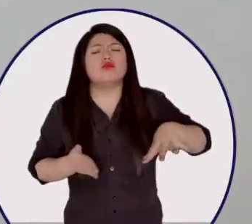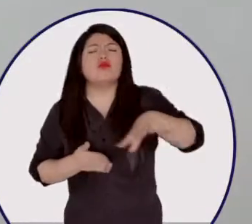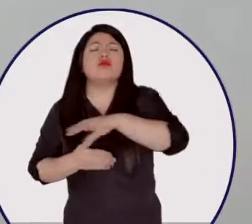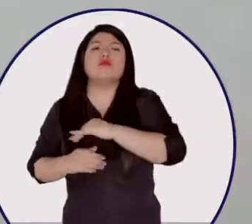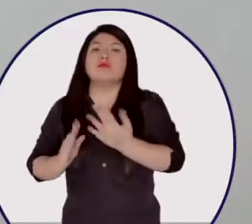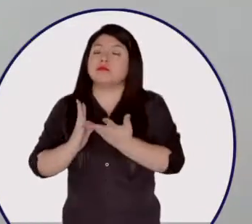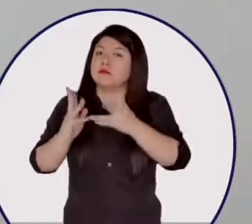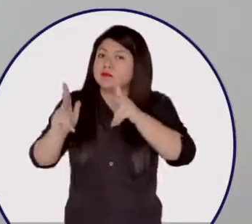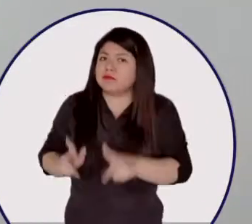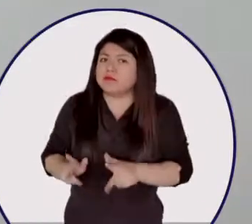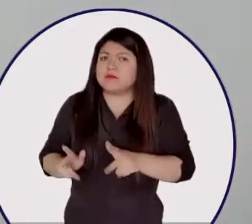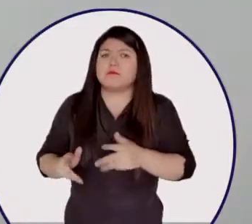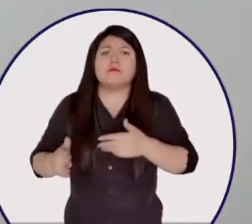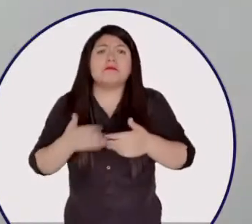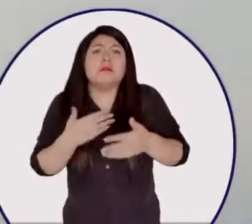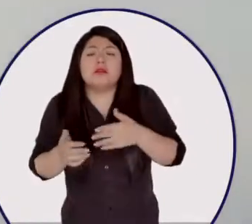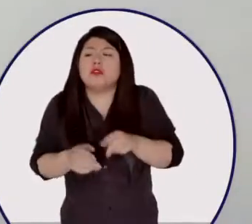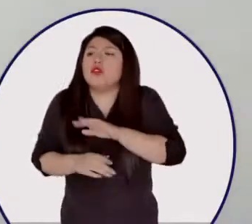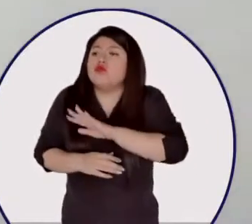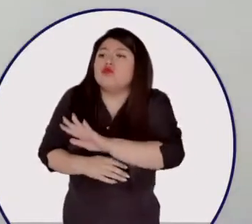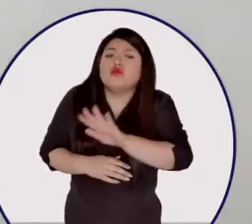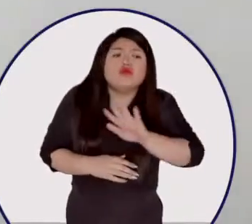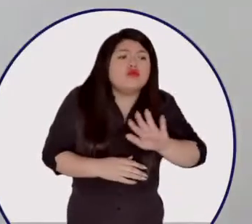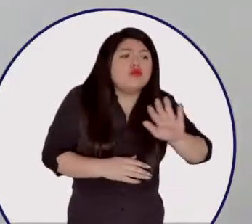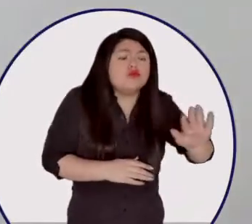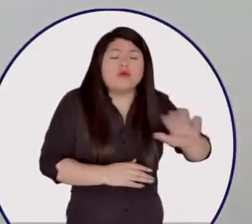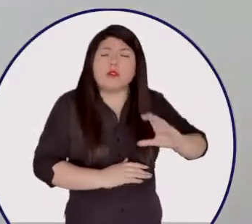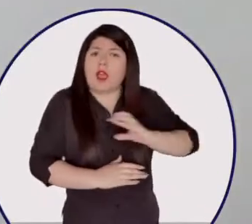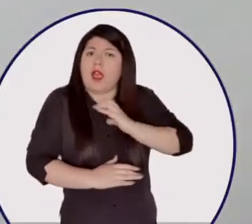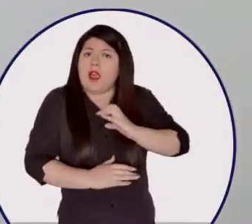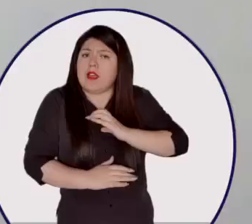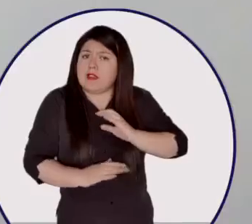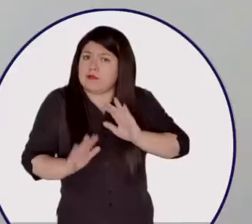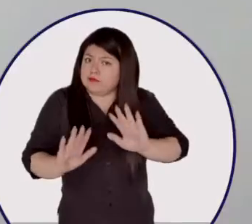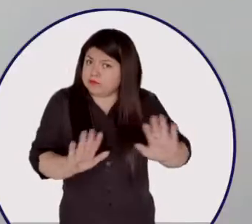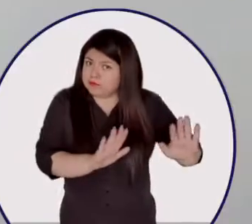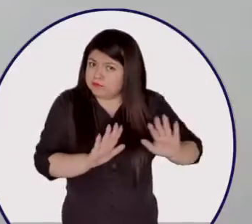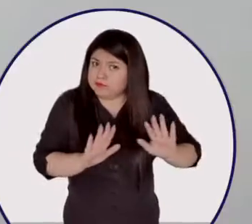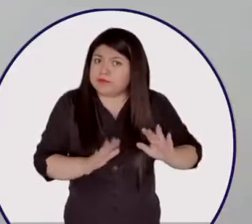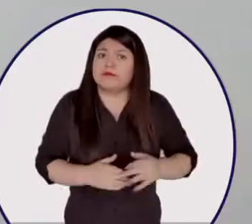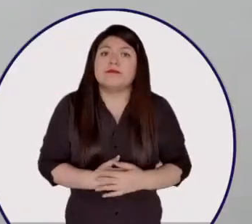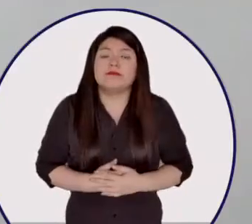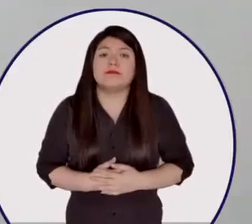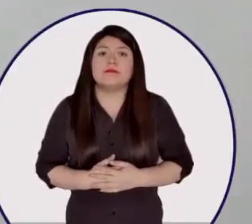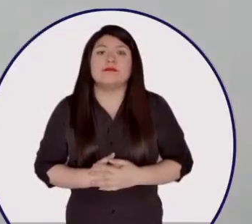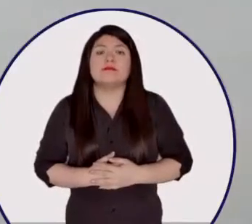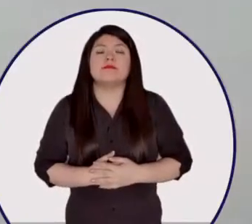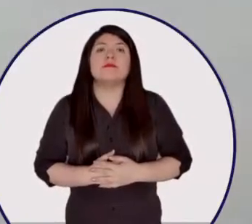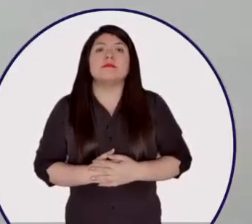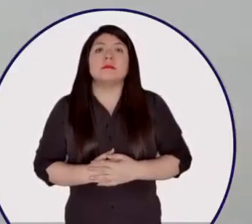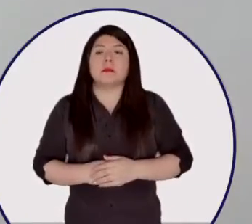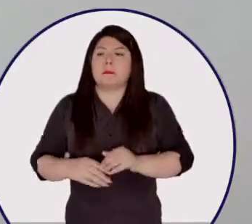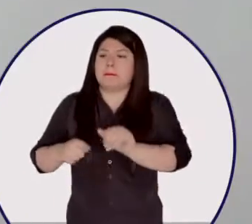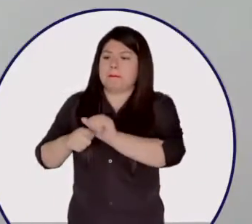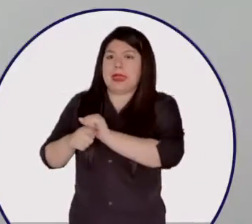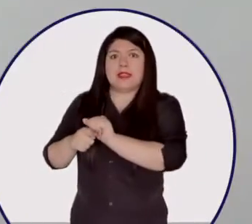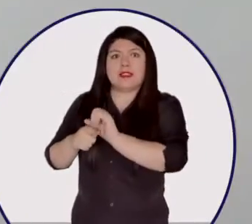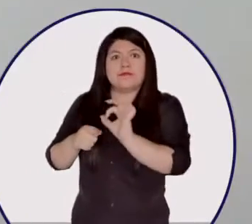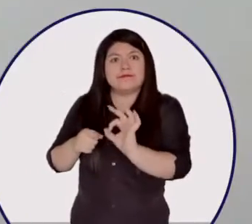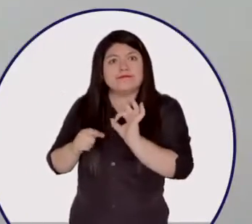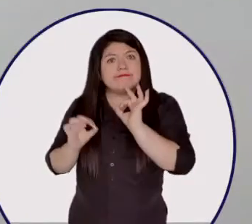sus estudiantes sin importar la condición o las características que ellos tengan. Para hablar de buenas